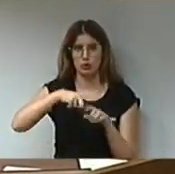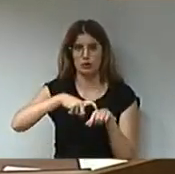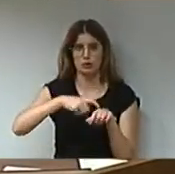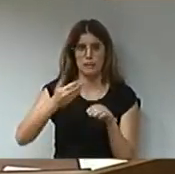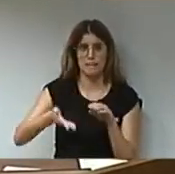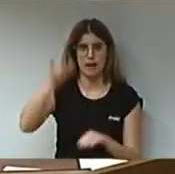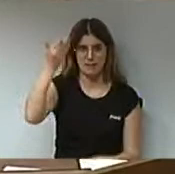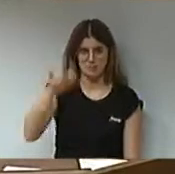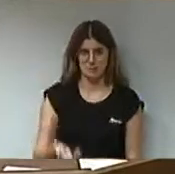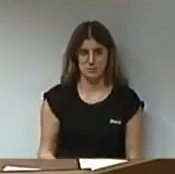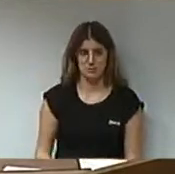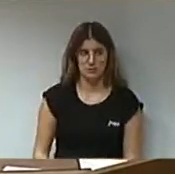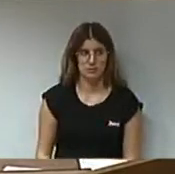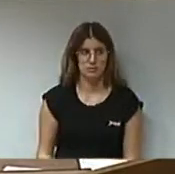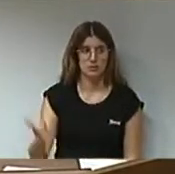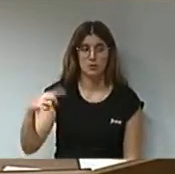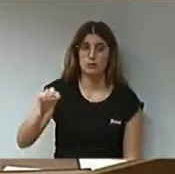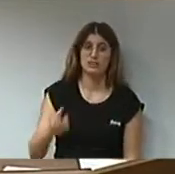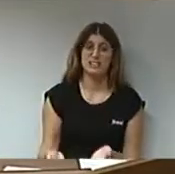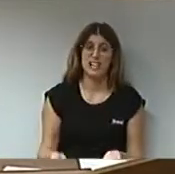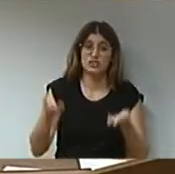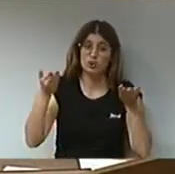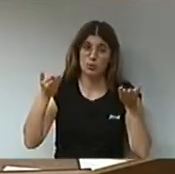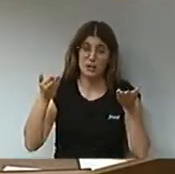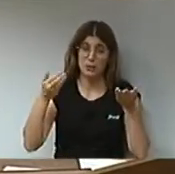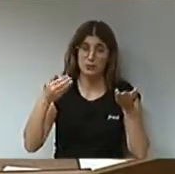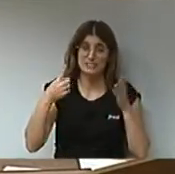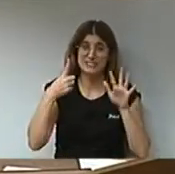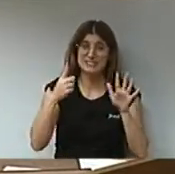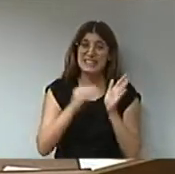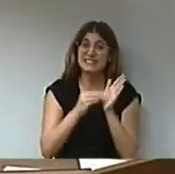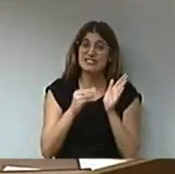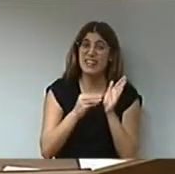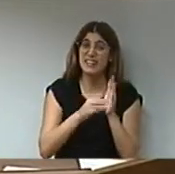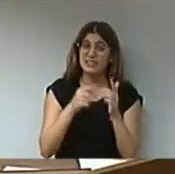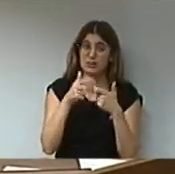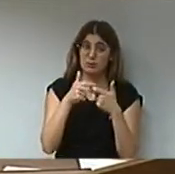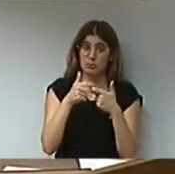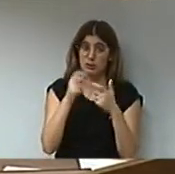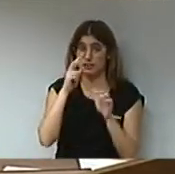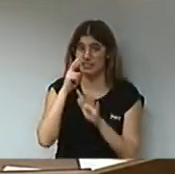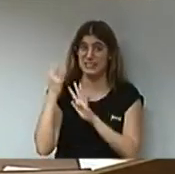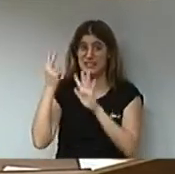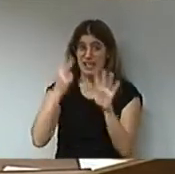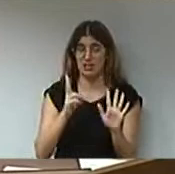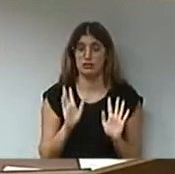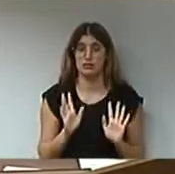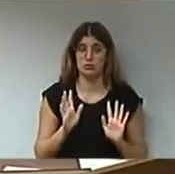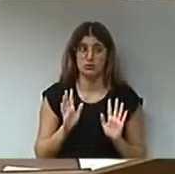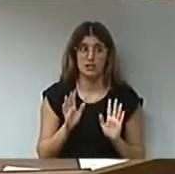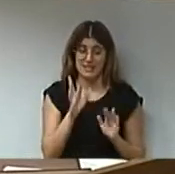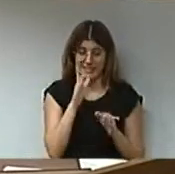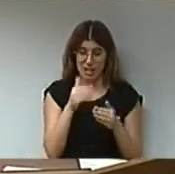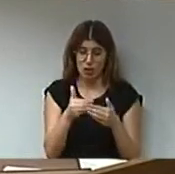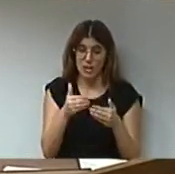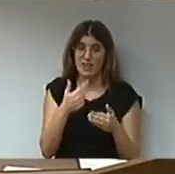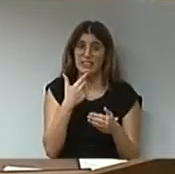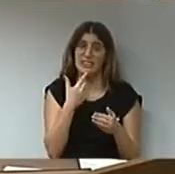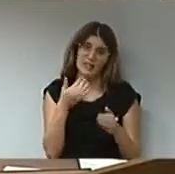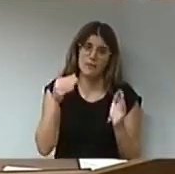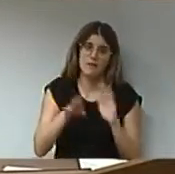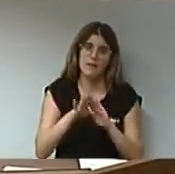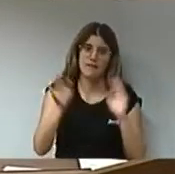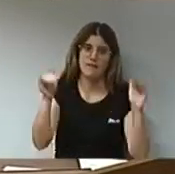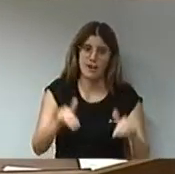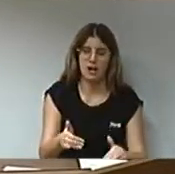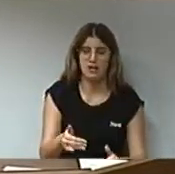rentas bajas. Ustedes han subido 6 veces los impuestos en 7 años. Y a año preelectoral vienen y dicen que van a bajarlos. ¿No